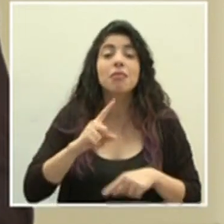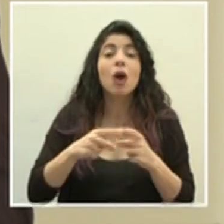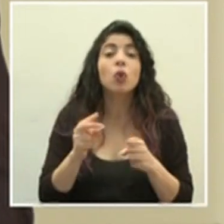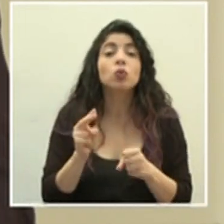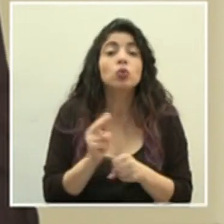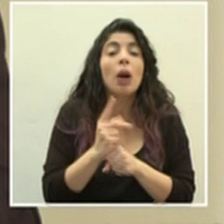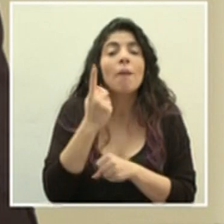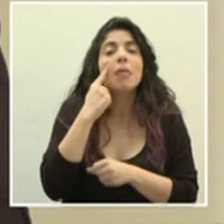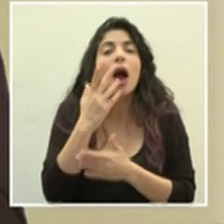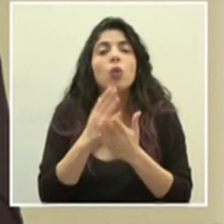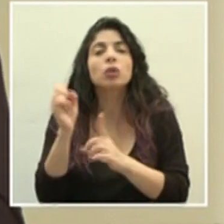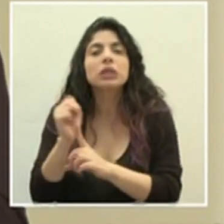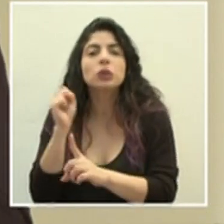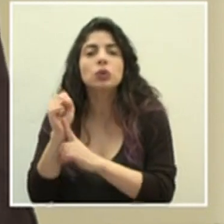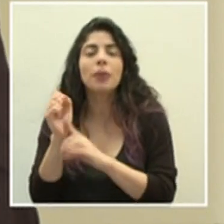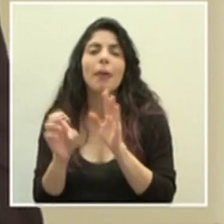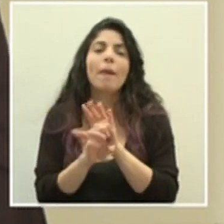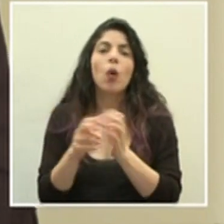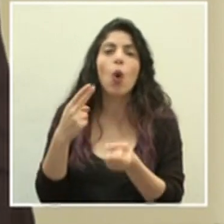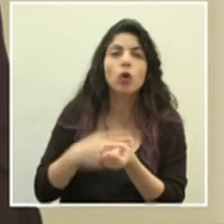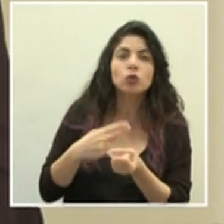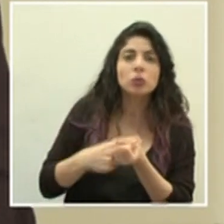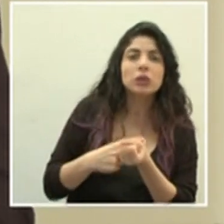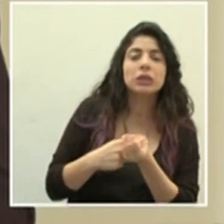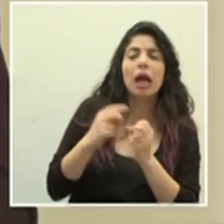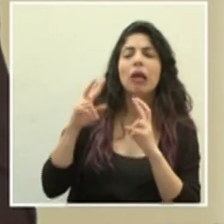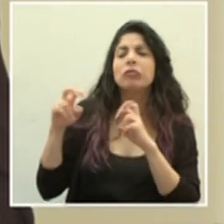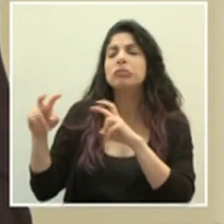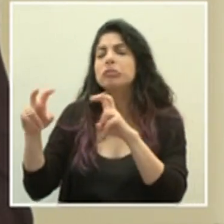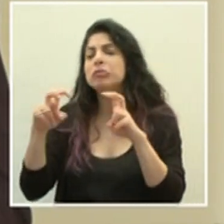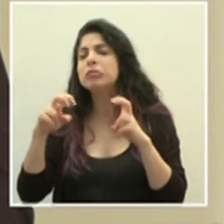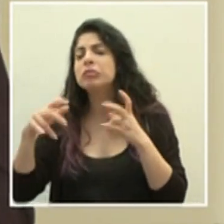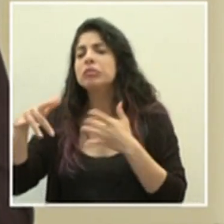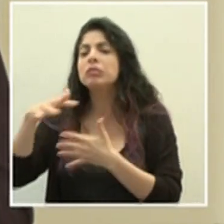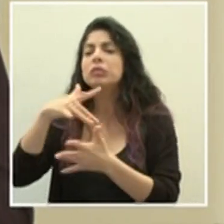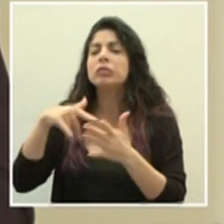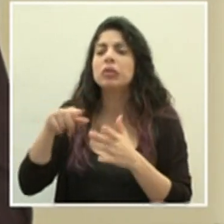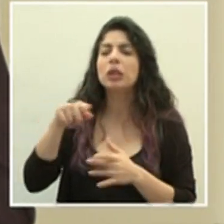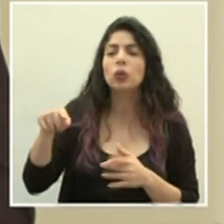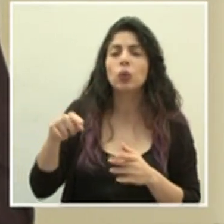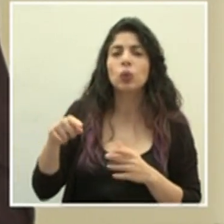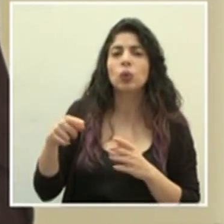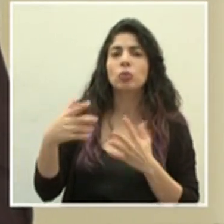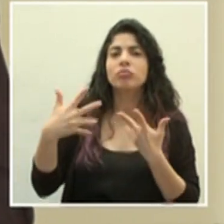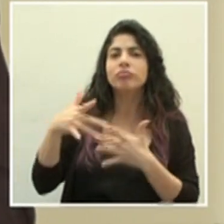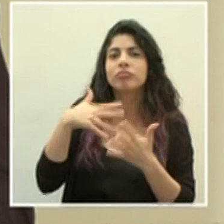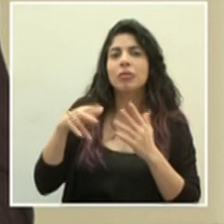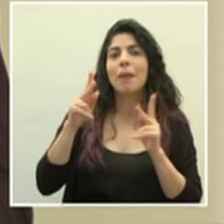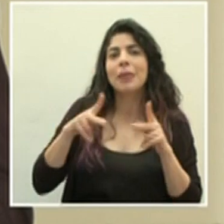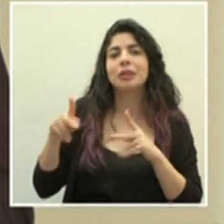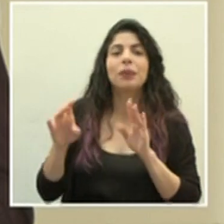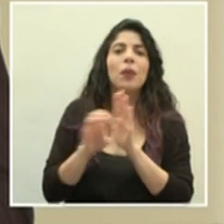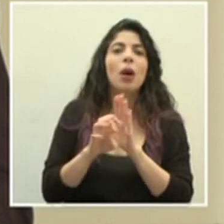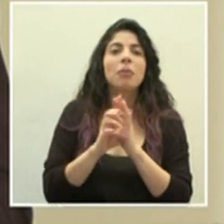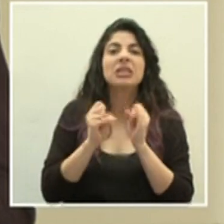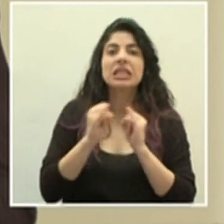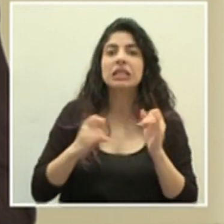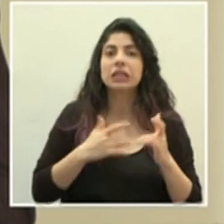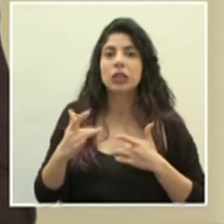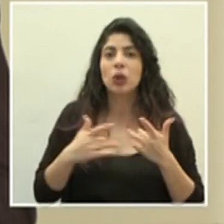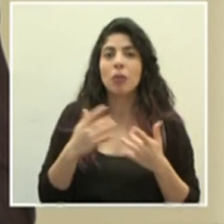para ciertos escenarios, por ejemplo en hospitales, ver cómo ha estado la prevalencia, el comportamiento de la exposición eventual a personas, por ejemplo, sin